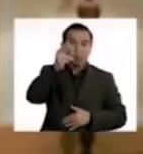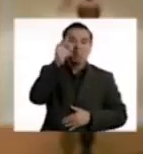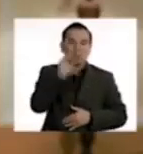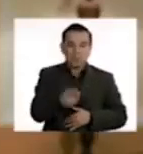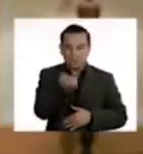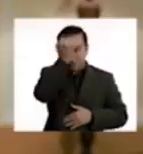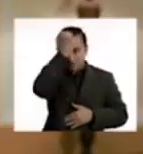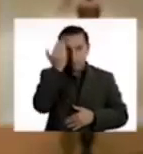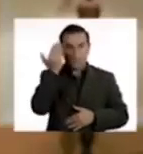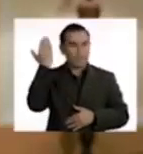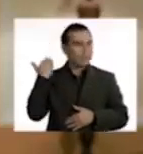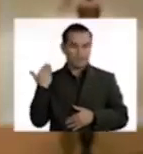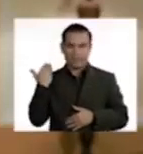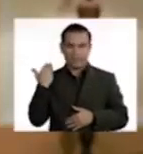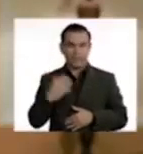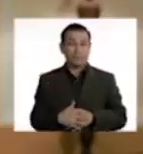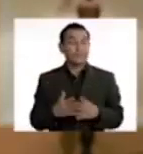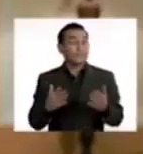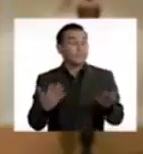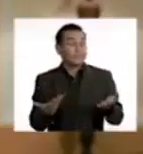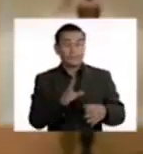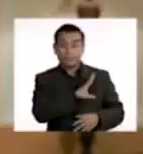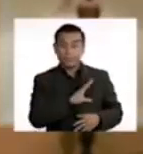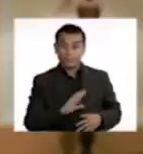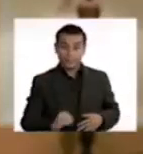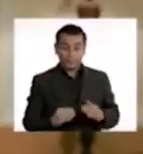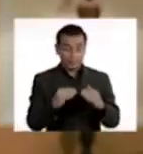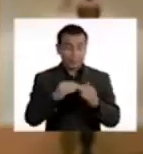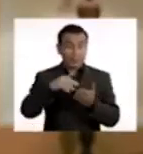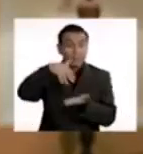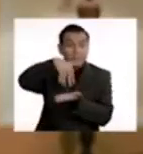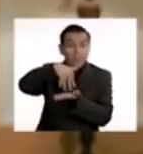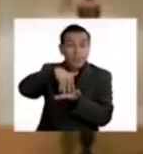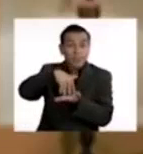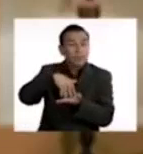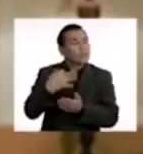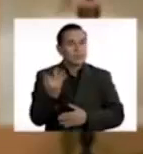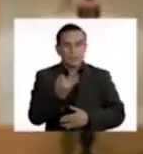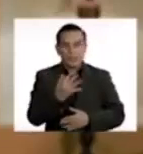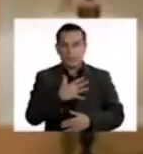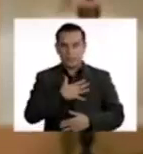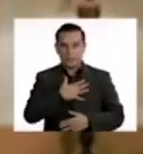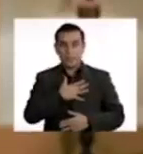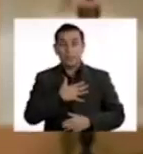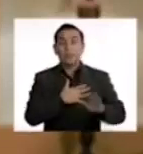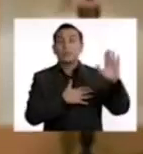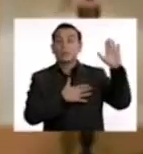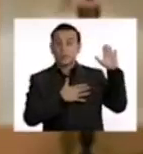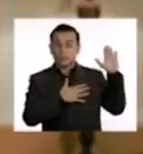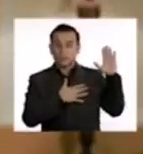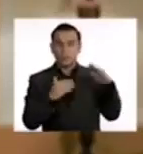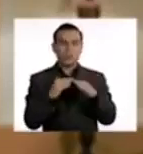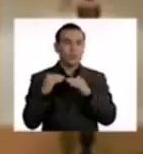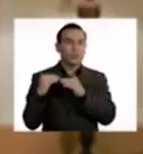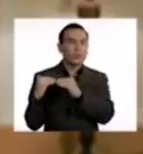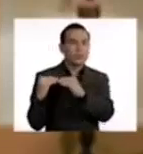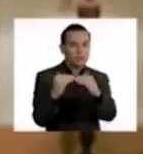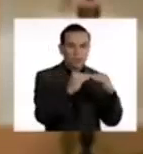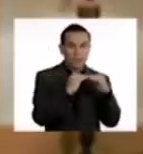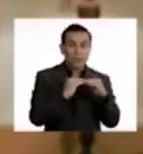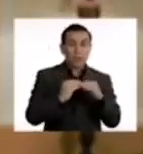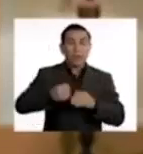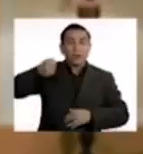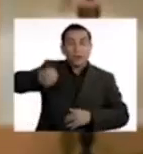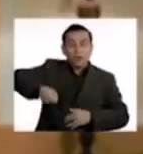errores del pasado pero el salvador en nuestro pueblo no solo necesita de mi compromiso necesitamos el compromiso de todos